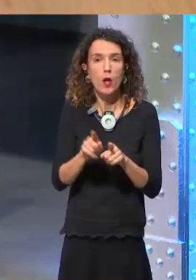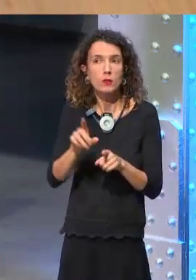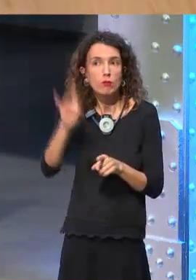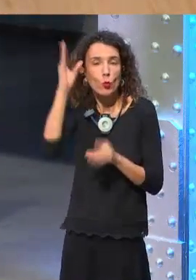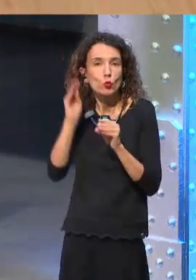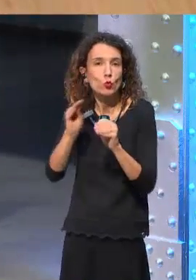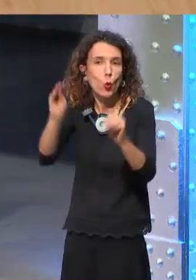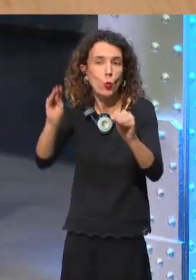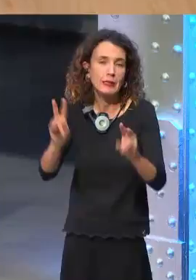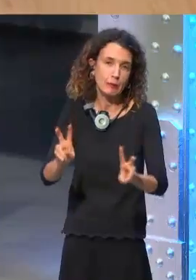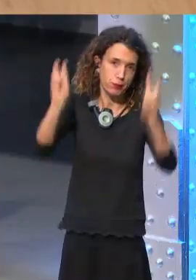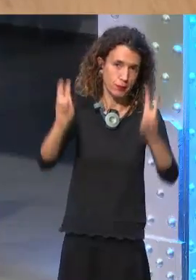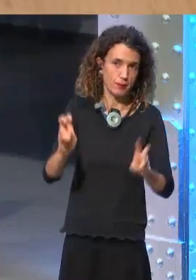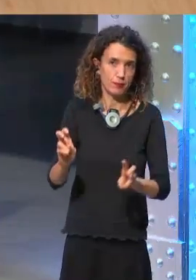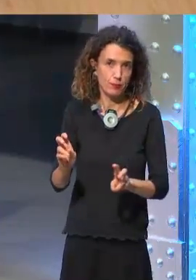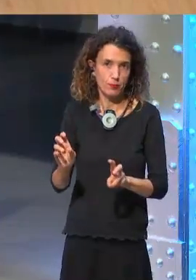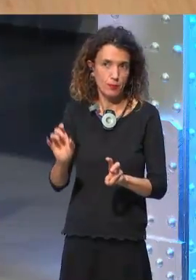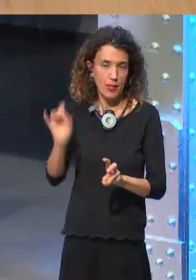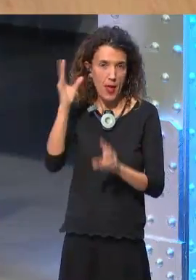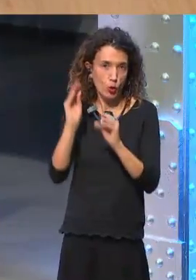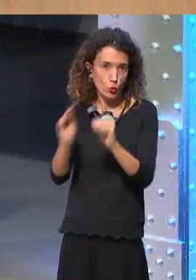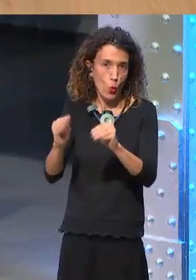albedrío, evidentemente, entre comillas.